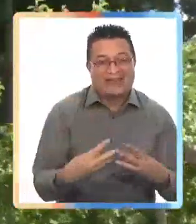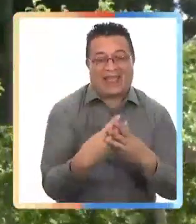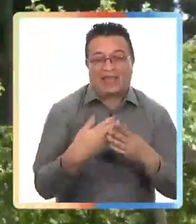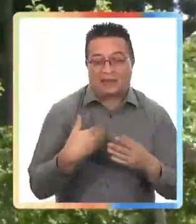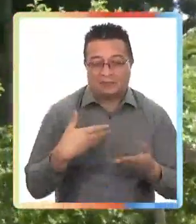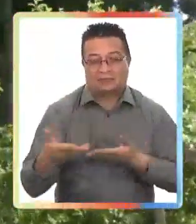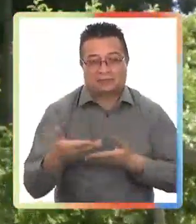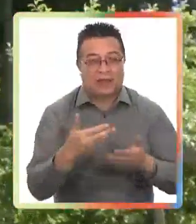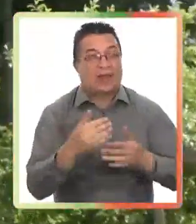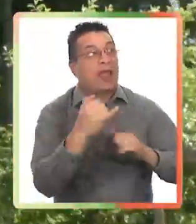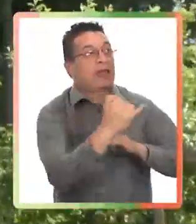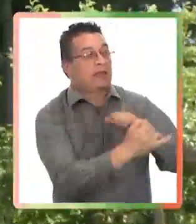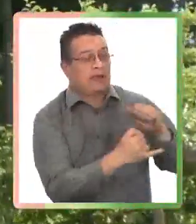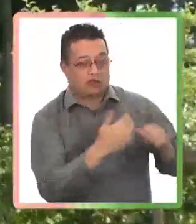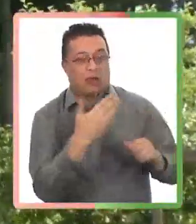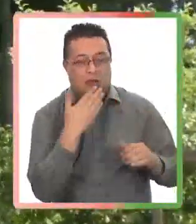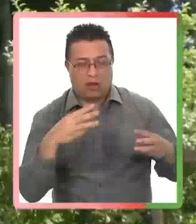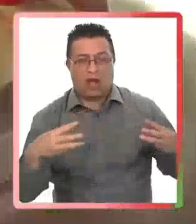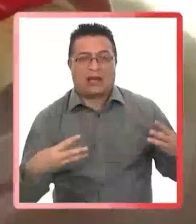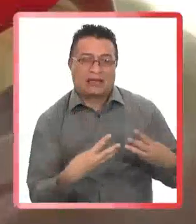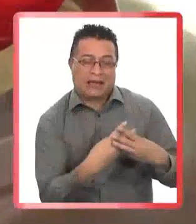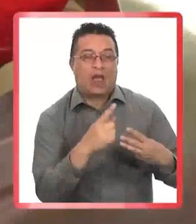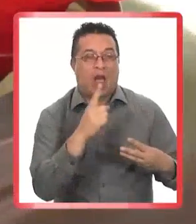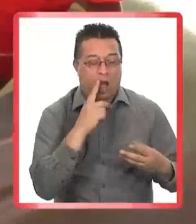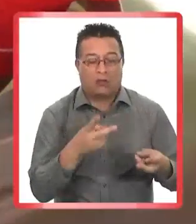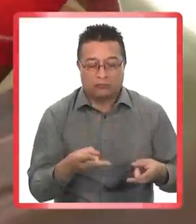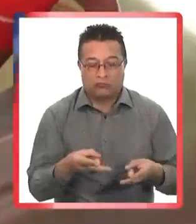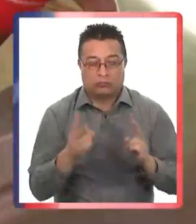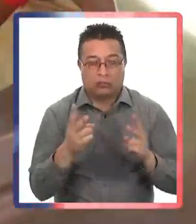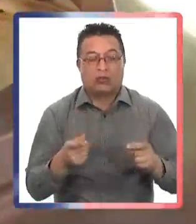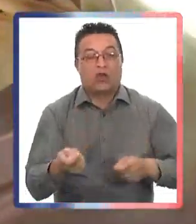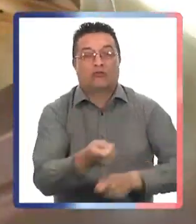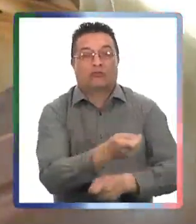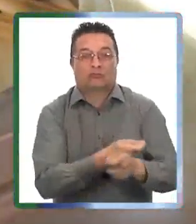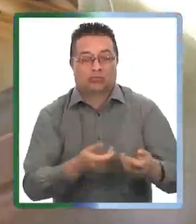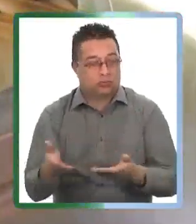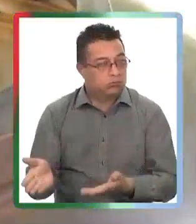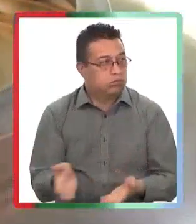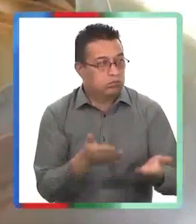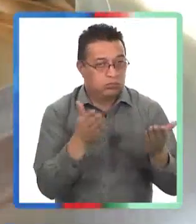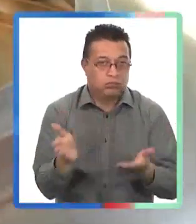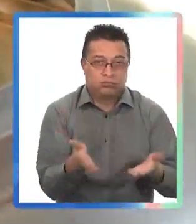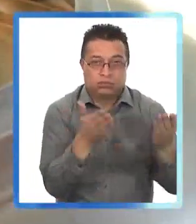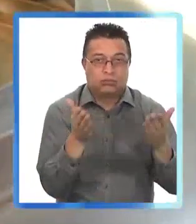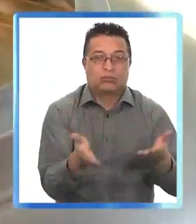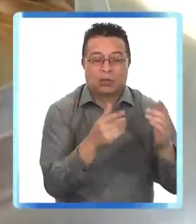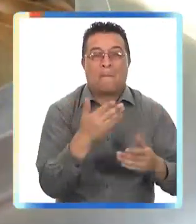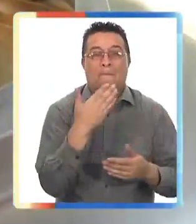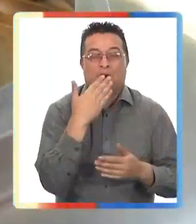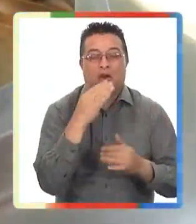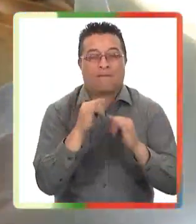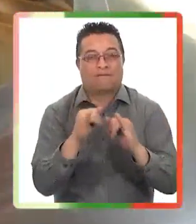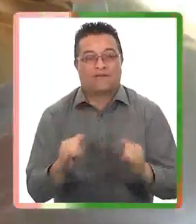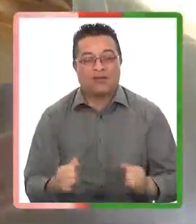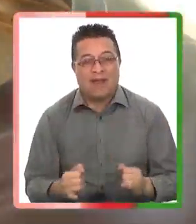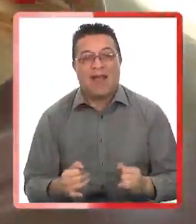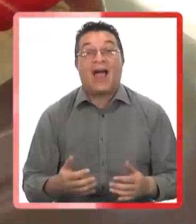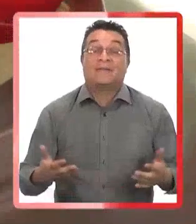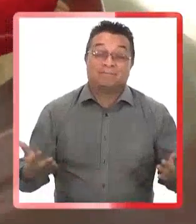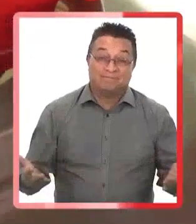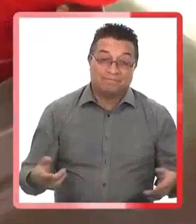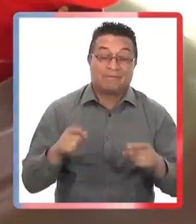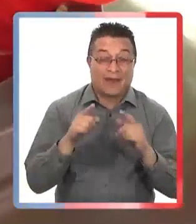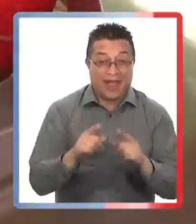internacionales y acceder a espacios de comercialización de sus productos de mejor forma. Entonces ahí hay un desafío